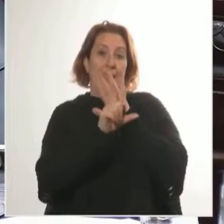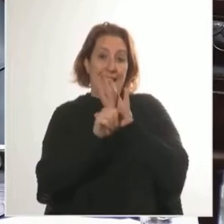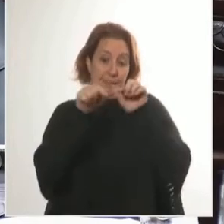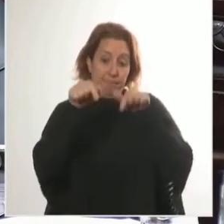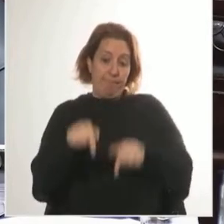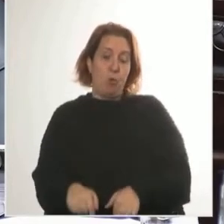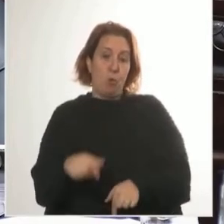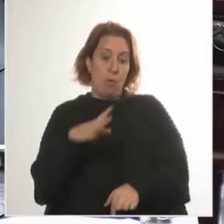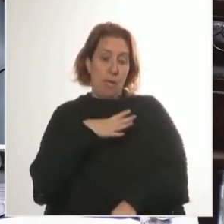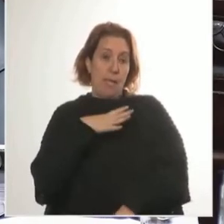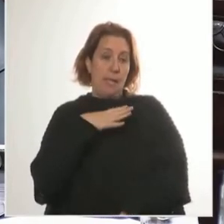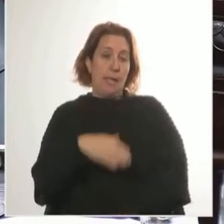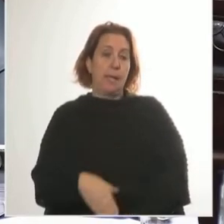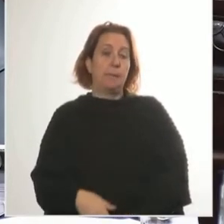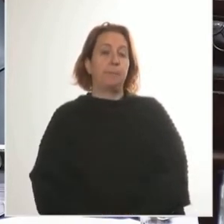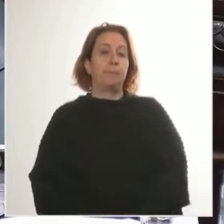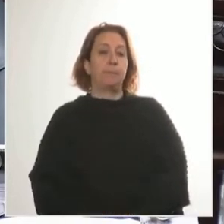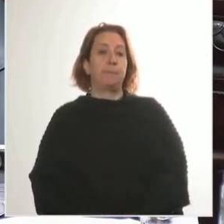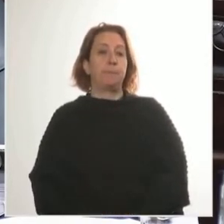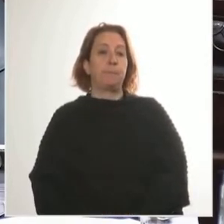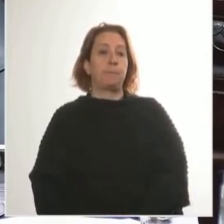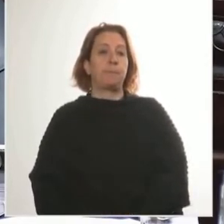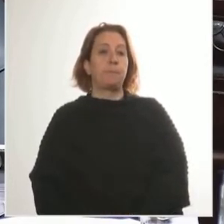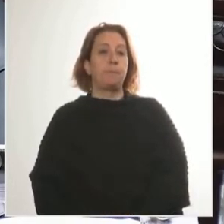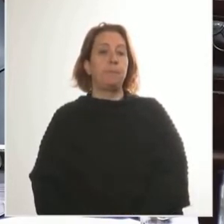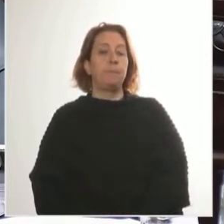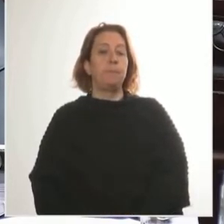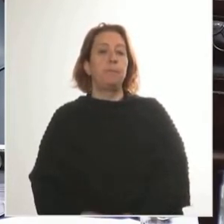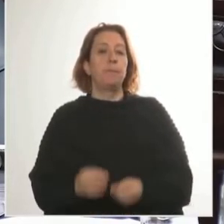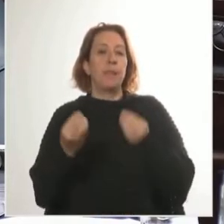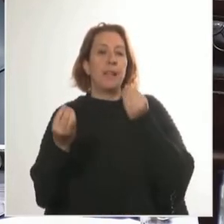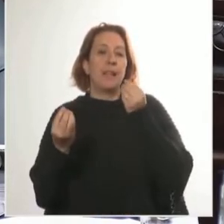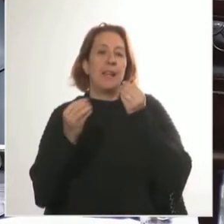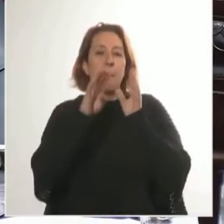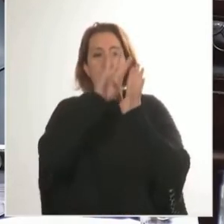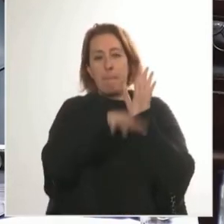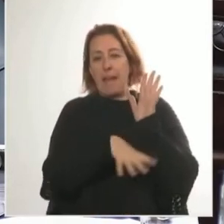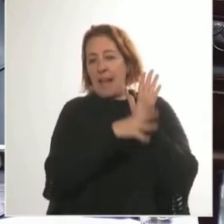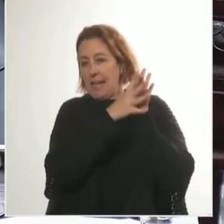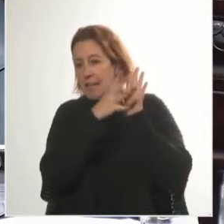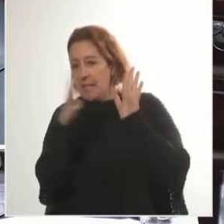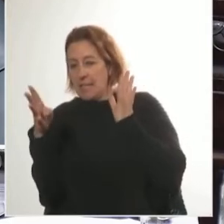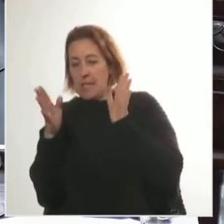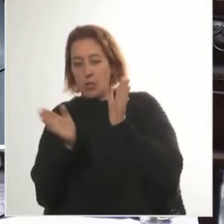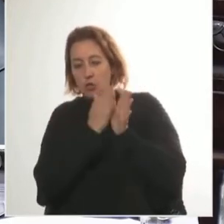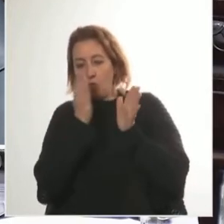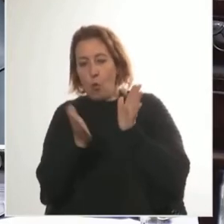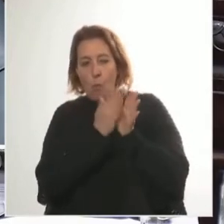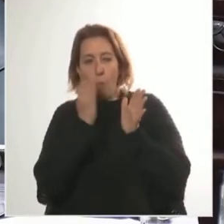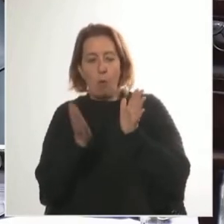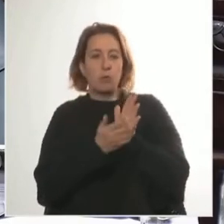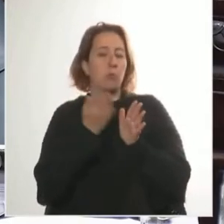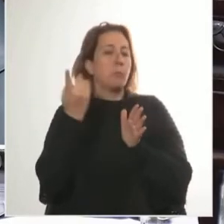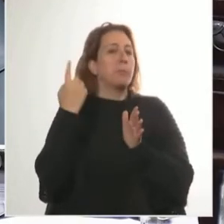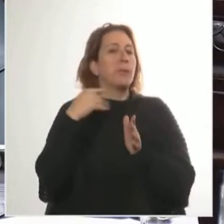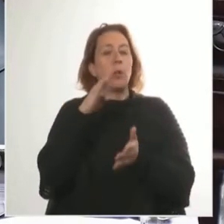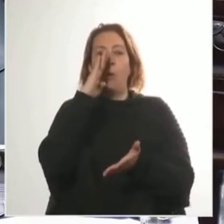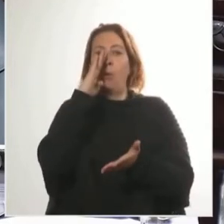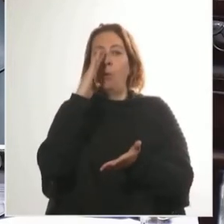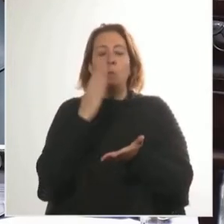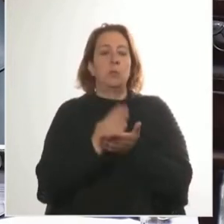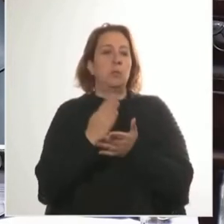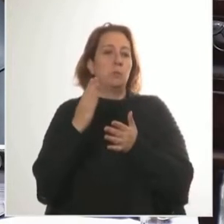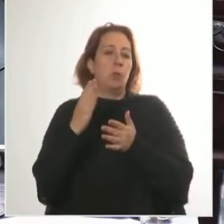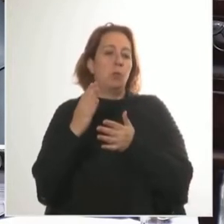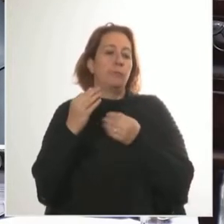hoy a consideración, en la danza de planillas y de tomos. Pero en última instancia, desde el punto